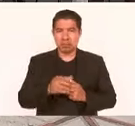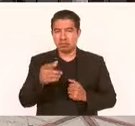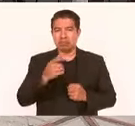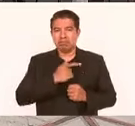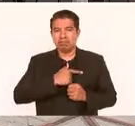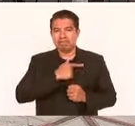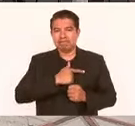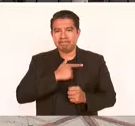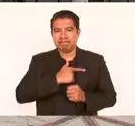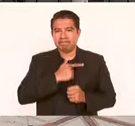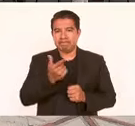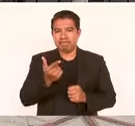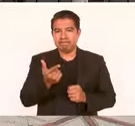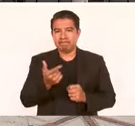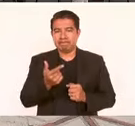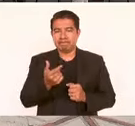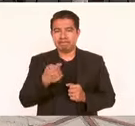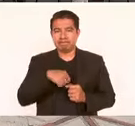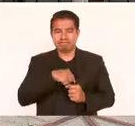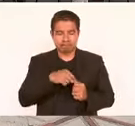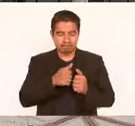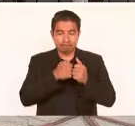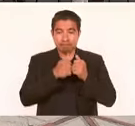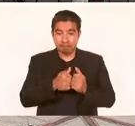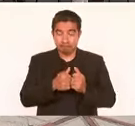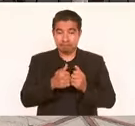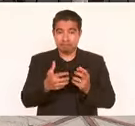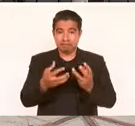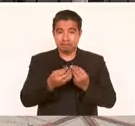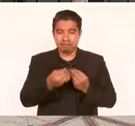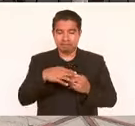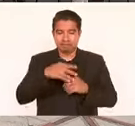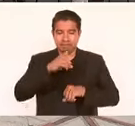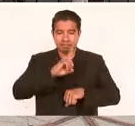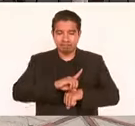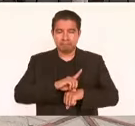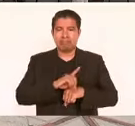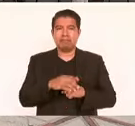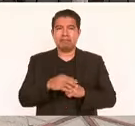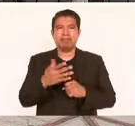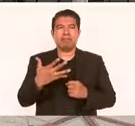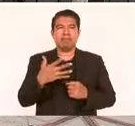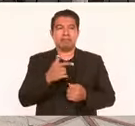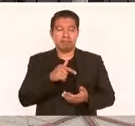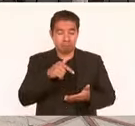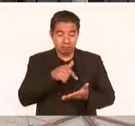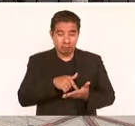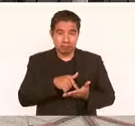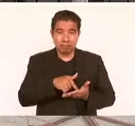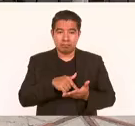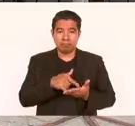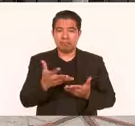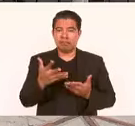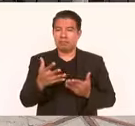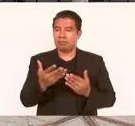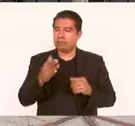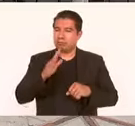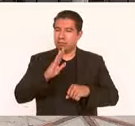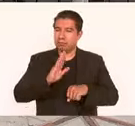gusto estar aquí, en este día, en este lugar emblemático,